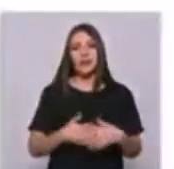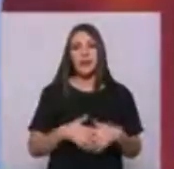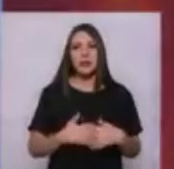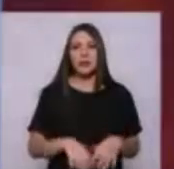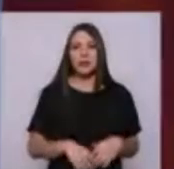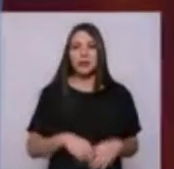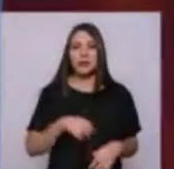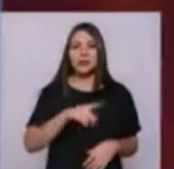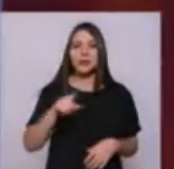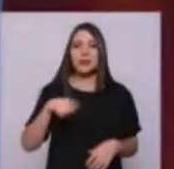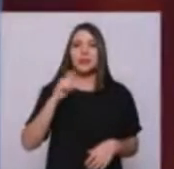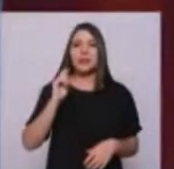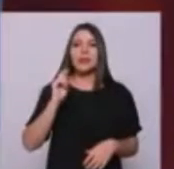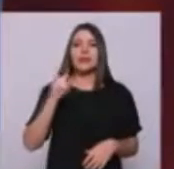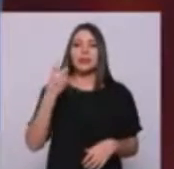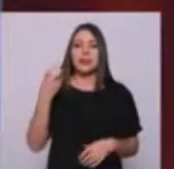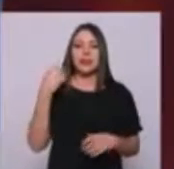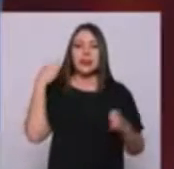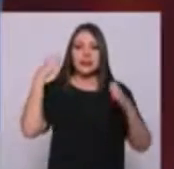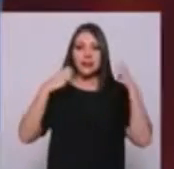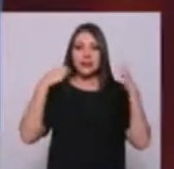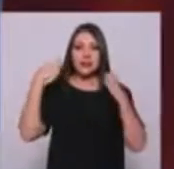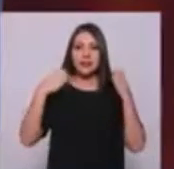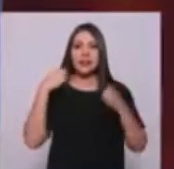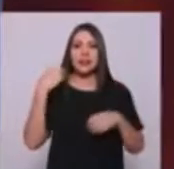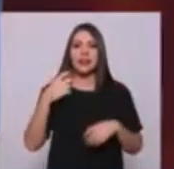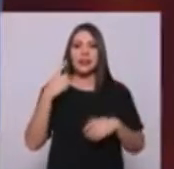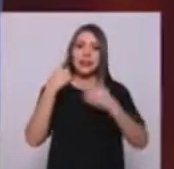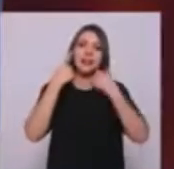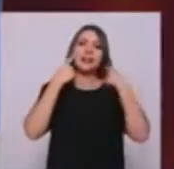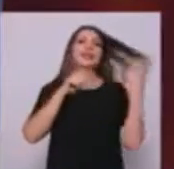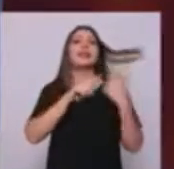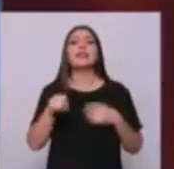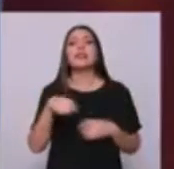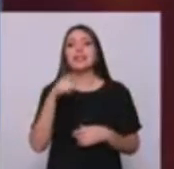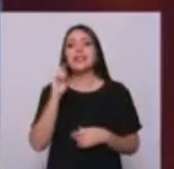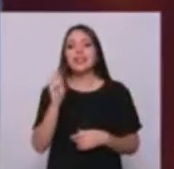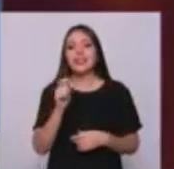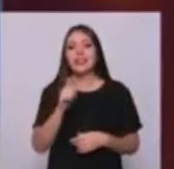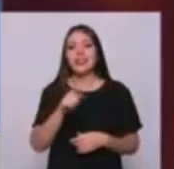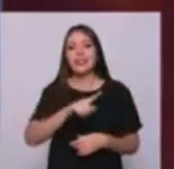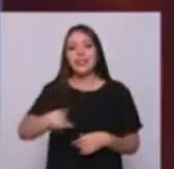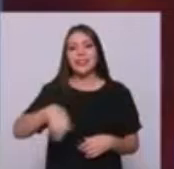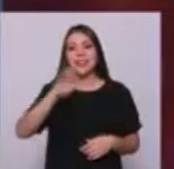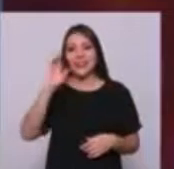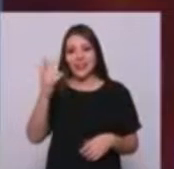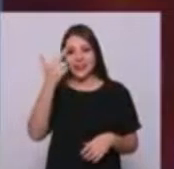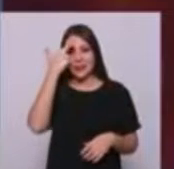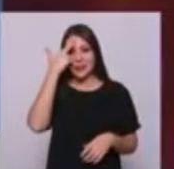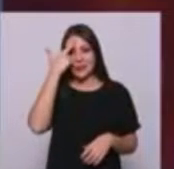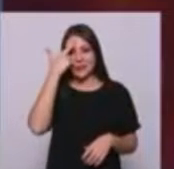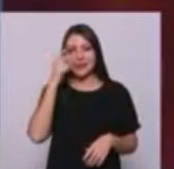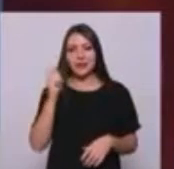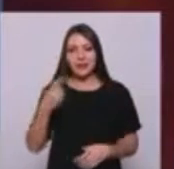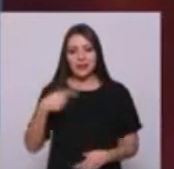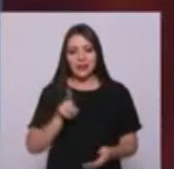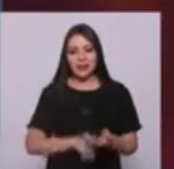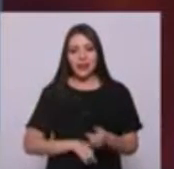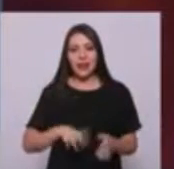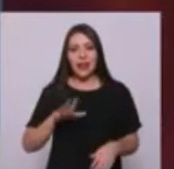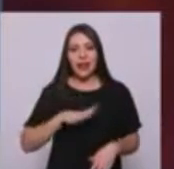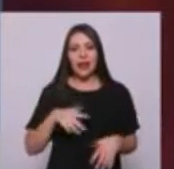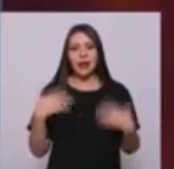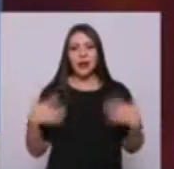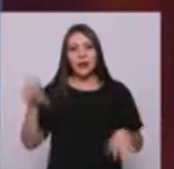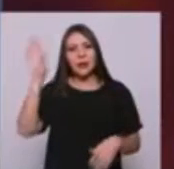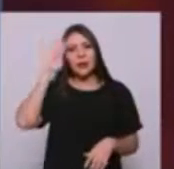gobierno. Y esta exposición, esta Expo Alcaldía, nos recuerda la riqueza cultural,